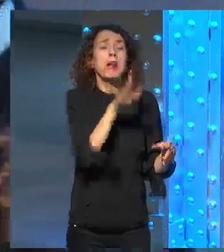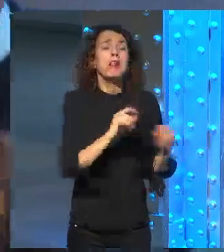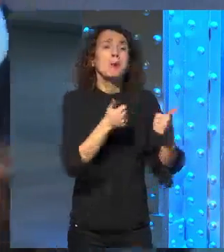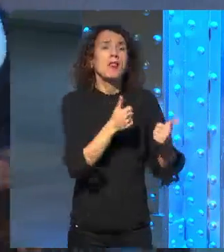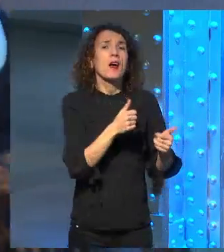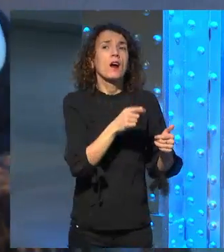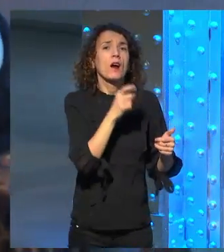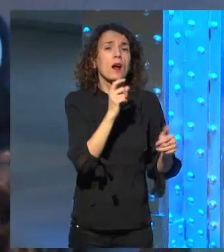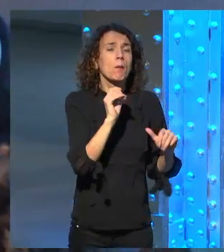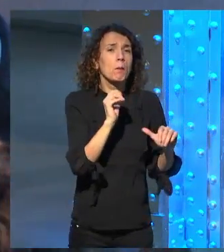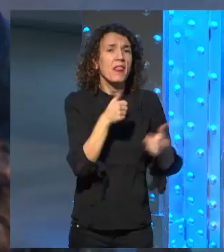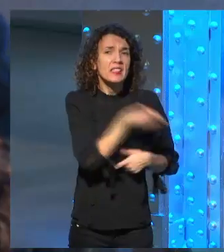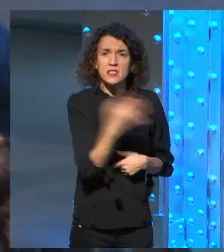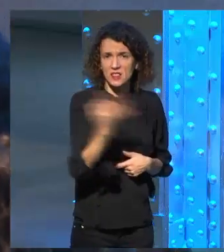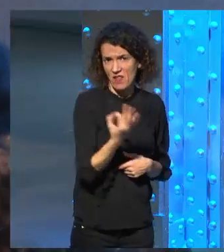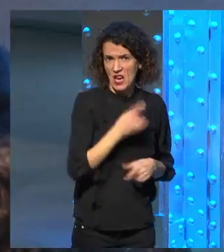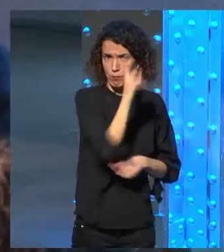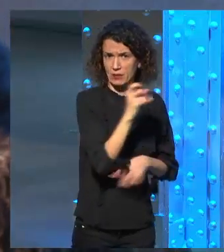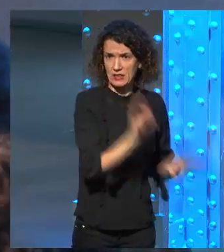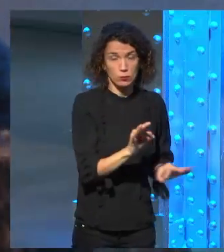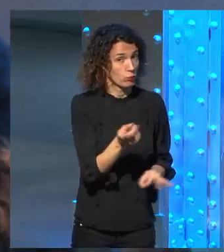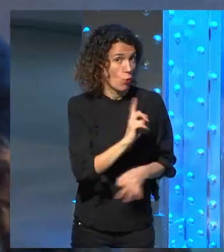empieza, dices que tenía que empezar así, ¿no? Pero no es verdad.